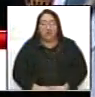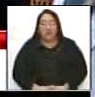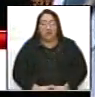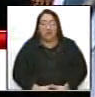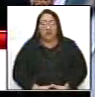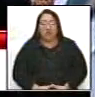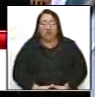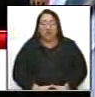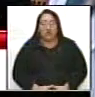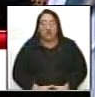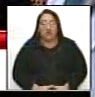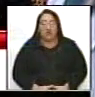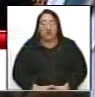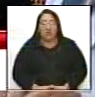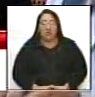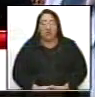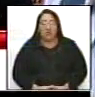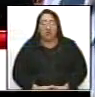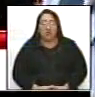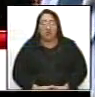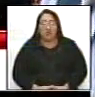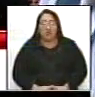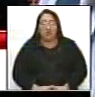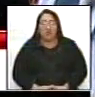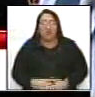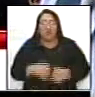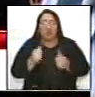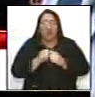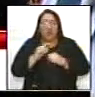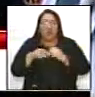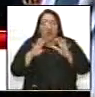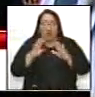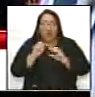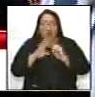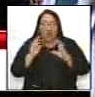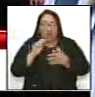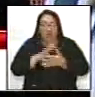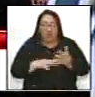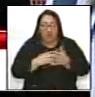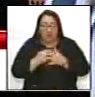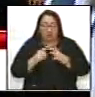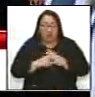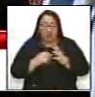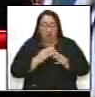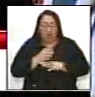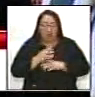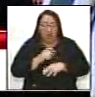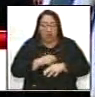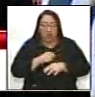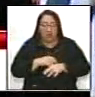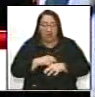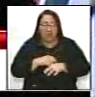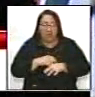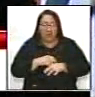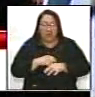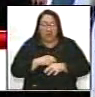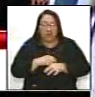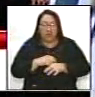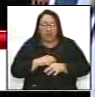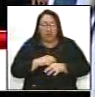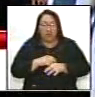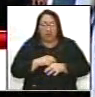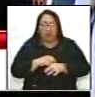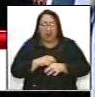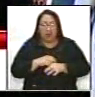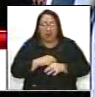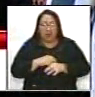educación, en un plazo de 90 días calendario contados a partir de la entrada en vigencia de dicha ley, dictar las